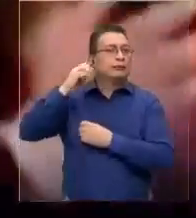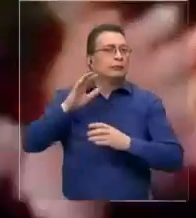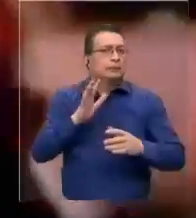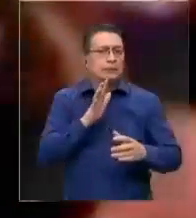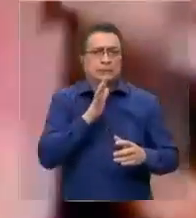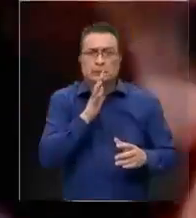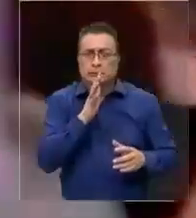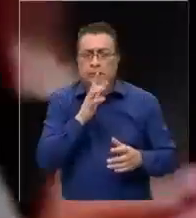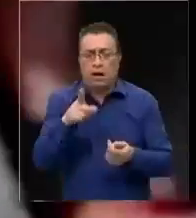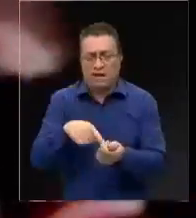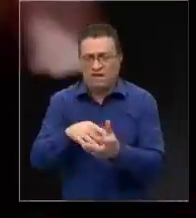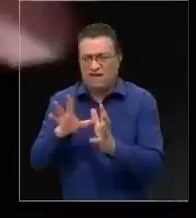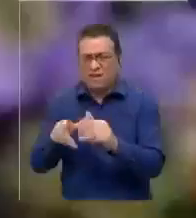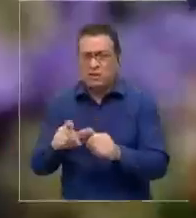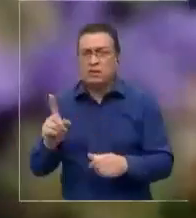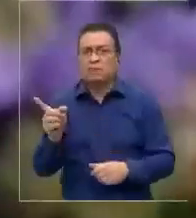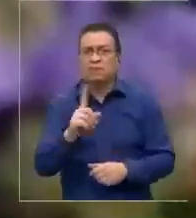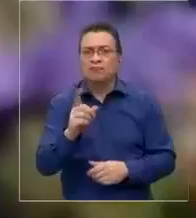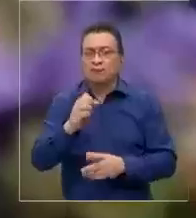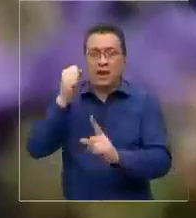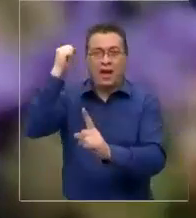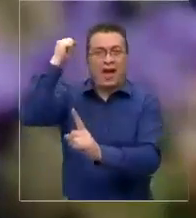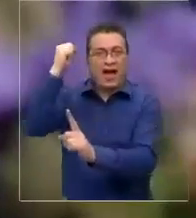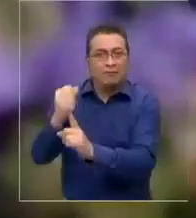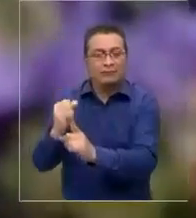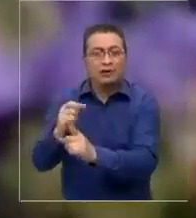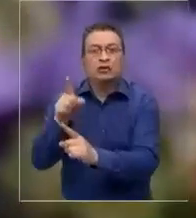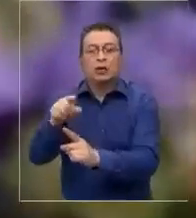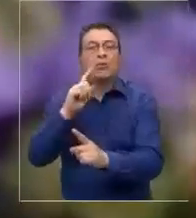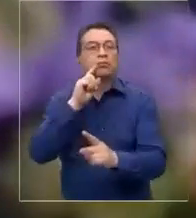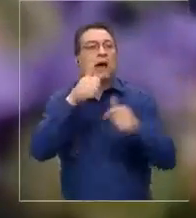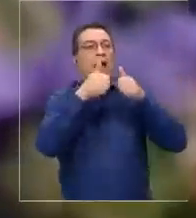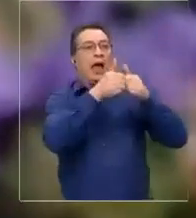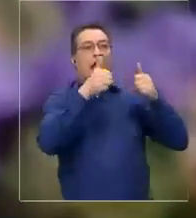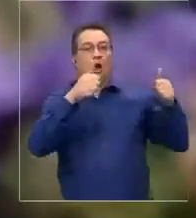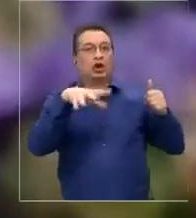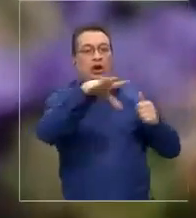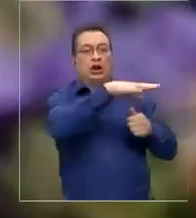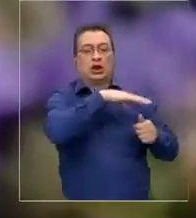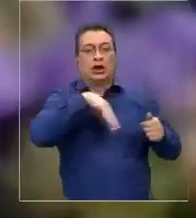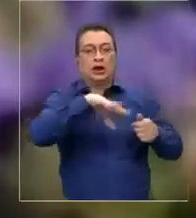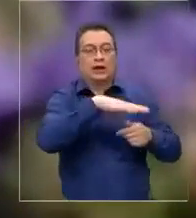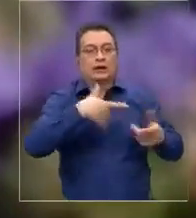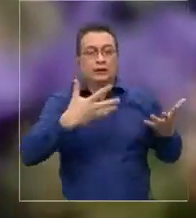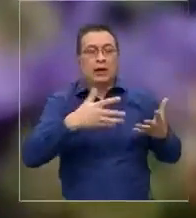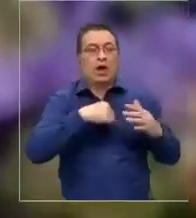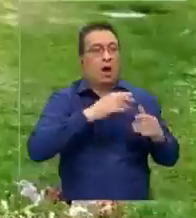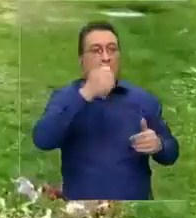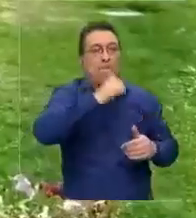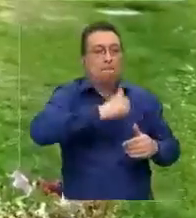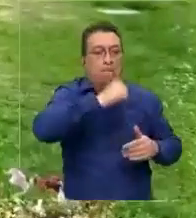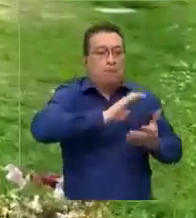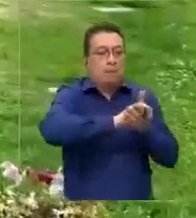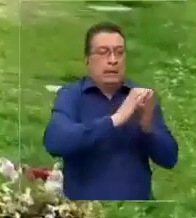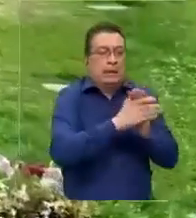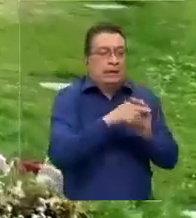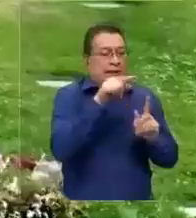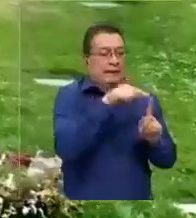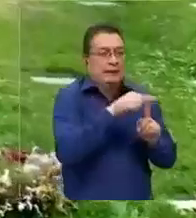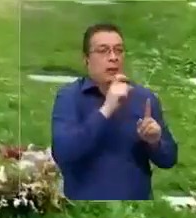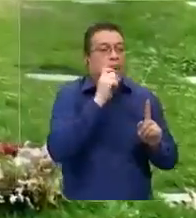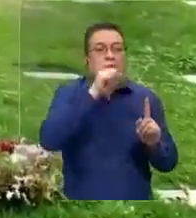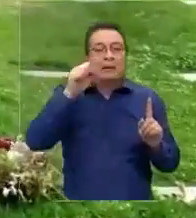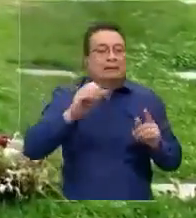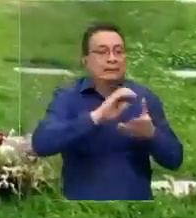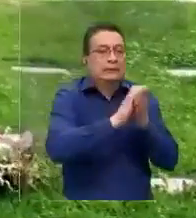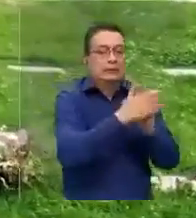familia, más bien se trataría de un homicidio donde la autoridad, según denuncian, estaría encubriendo a él o los